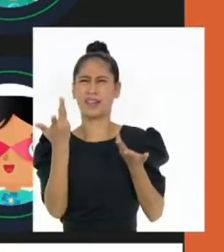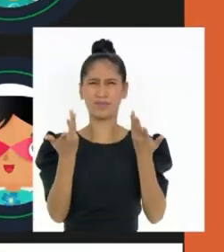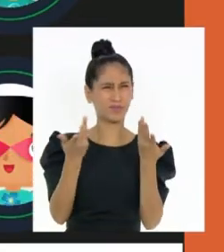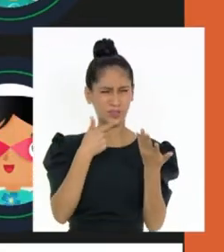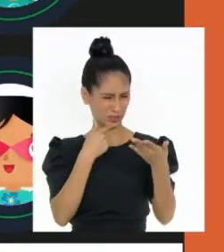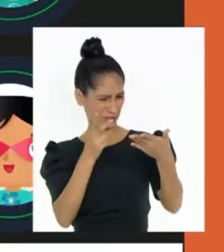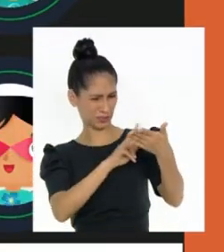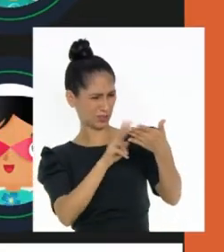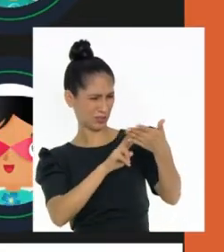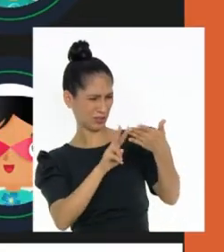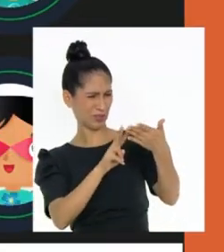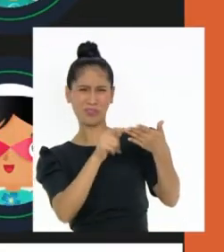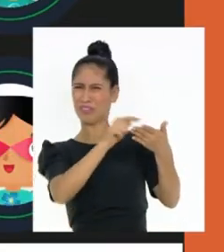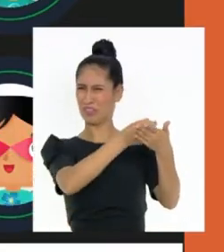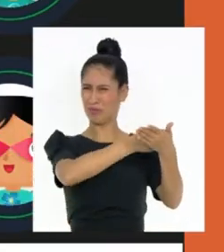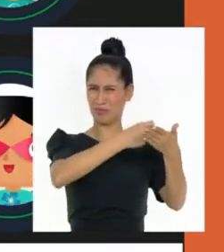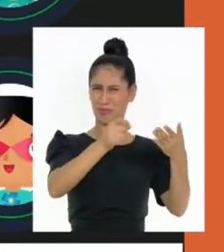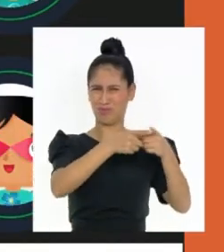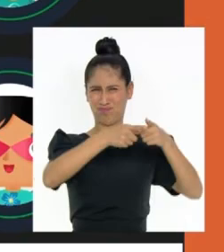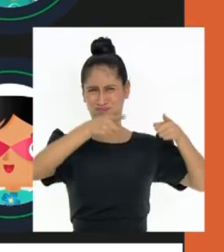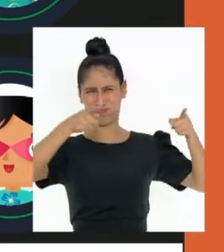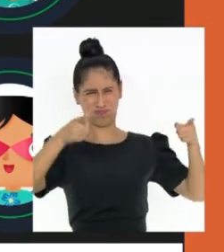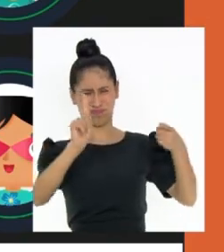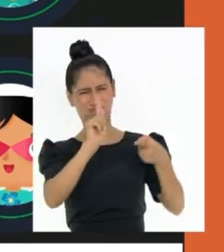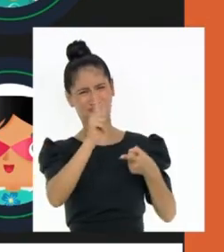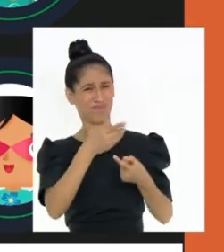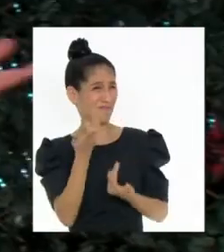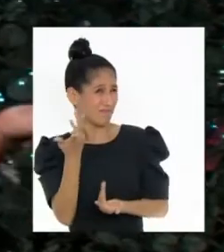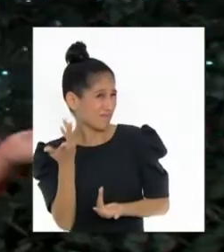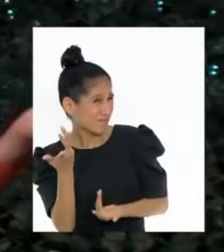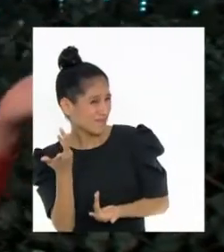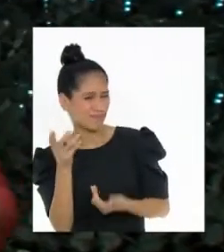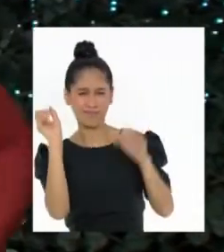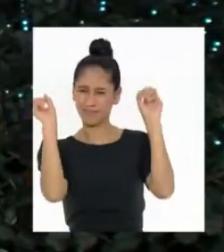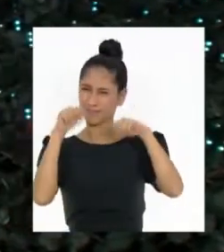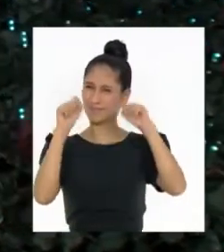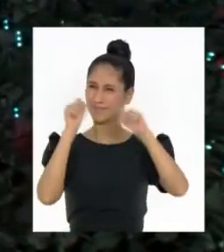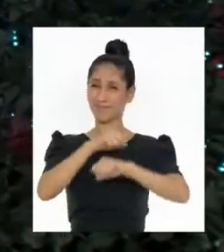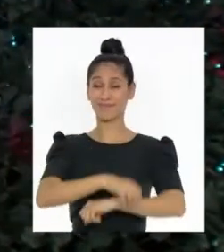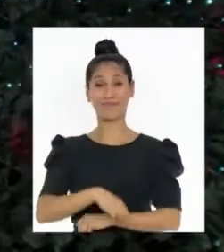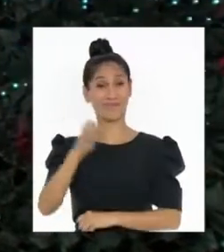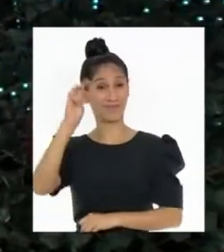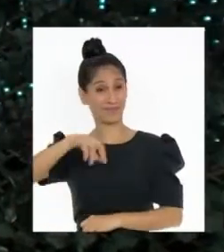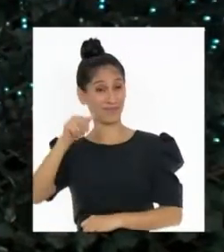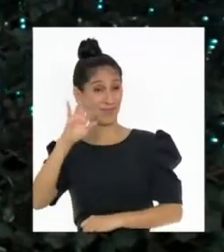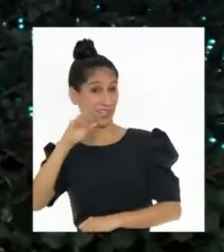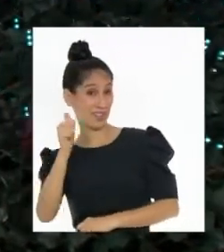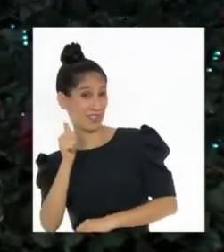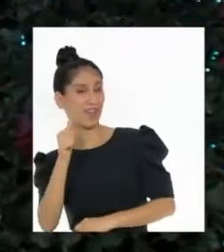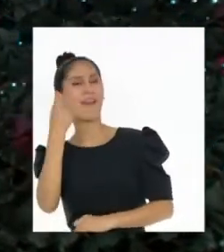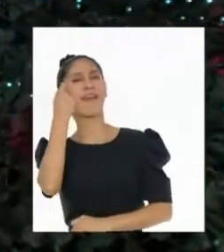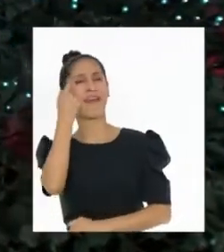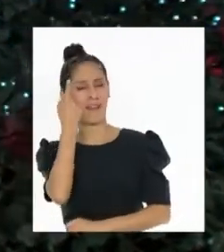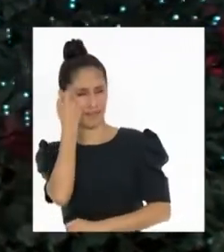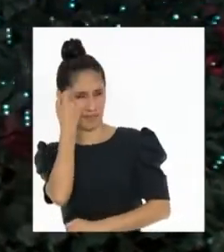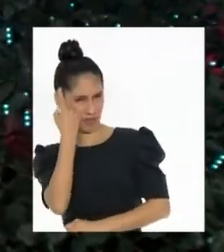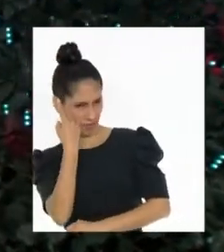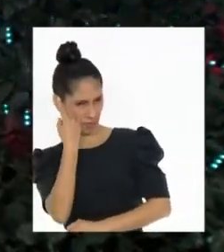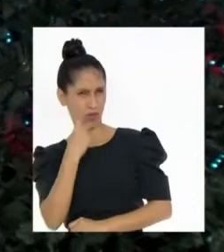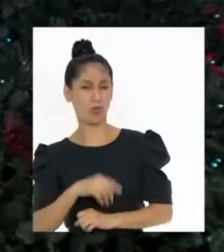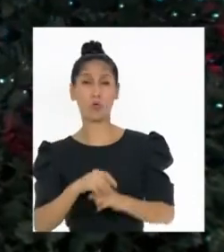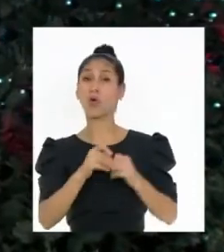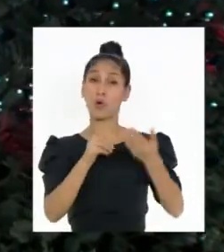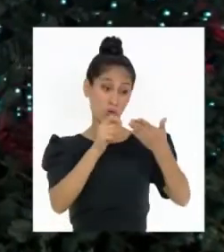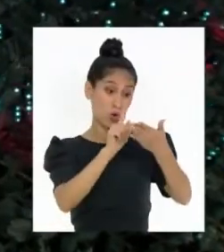vez de escribir snack, yo escribiría meriendas o lonchera, ¿no les parece? Muy bien. María comprendió completamente cómo escribir